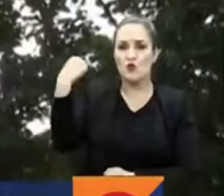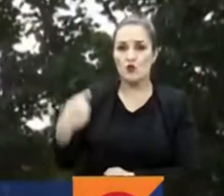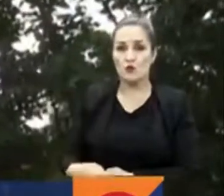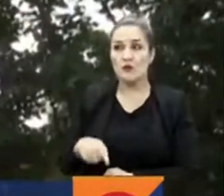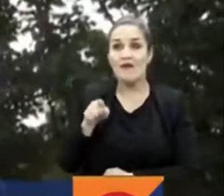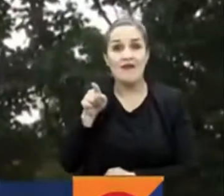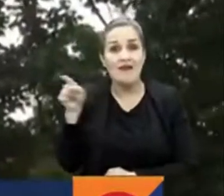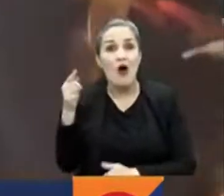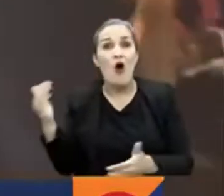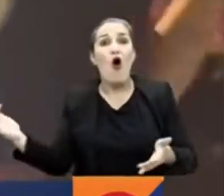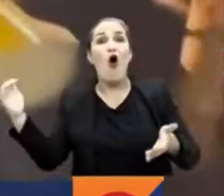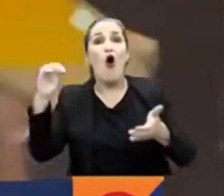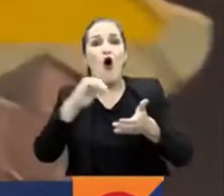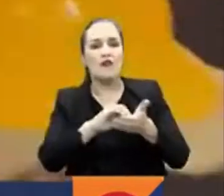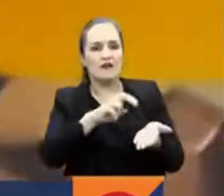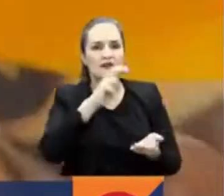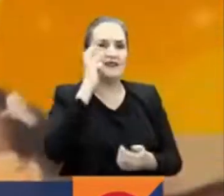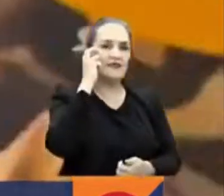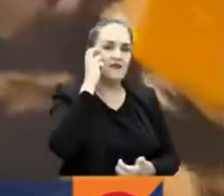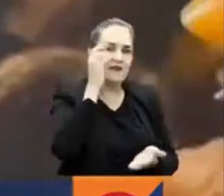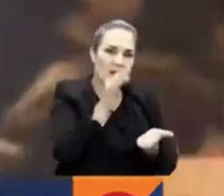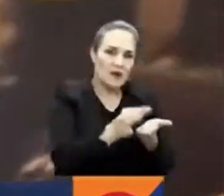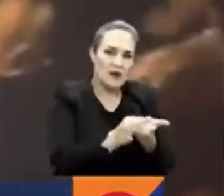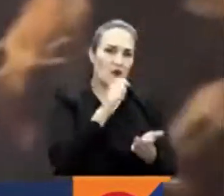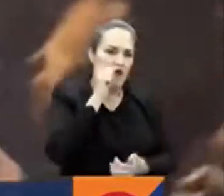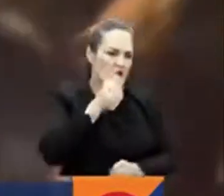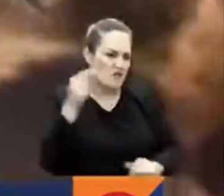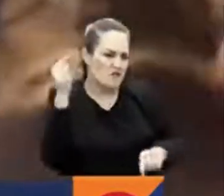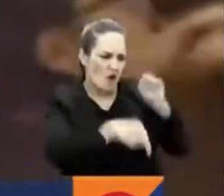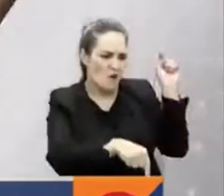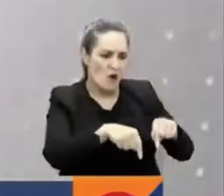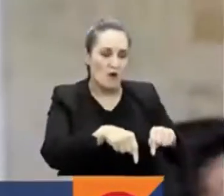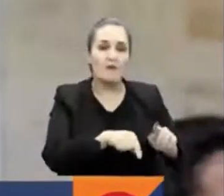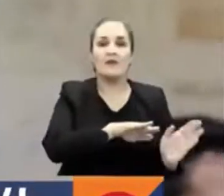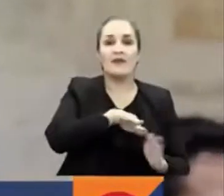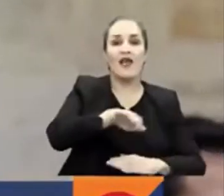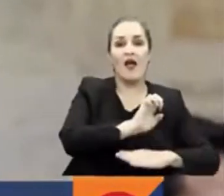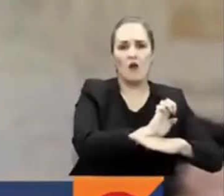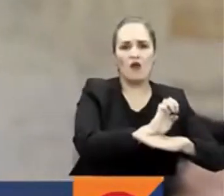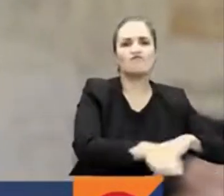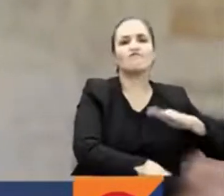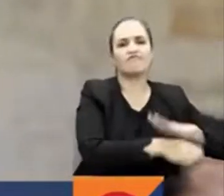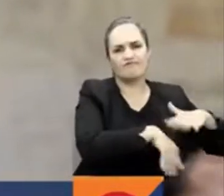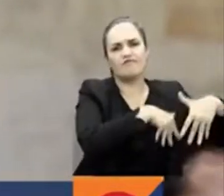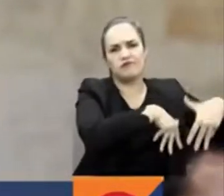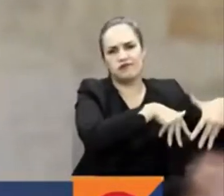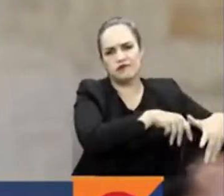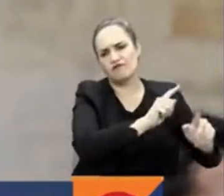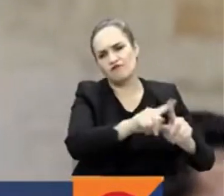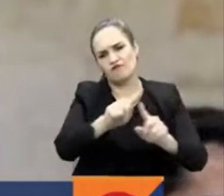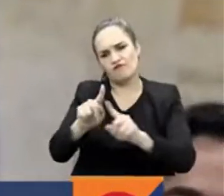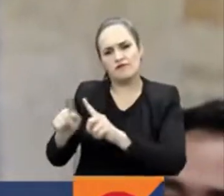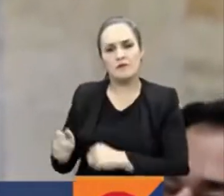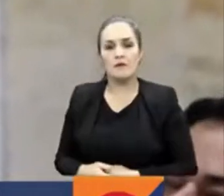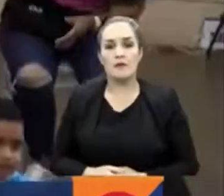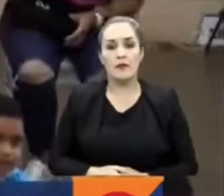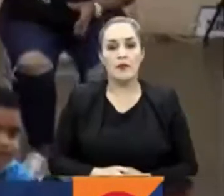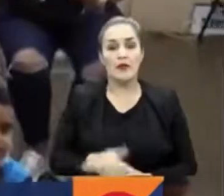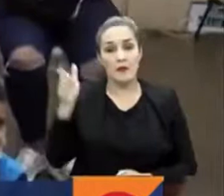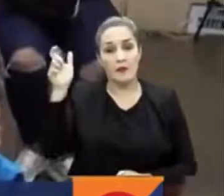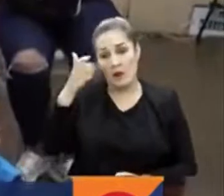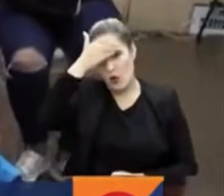blanco de los ataques rusos. Y en Ecuador continúan las protestas. Conozca la iniciativa de Luis Díaz